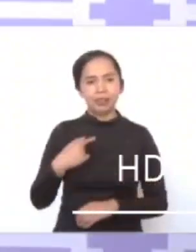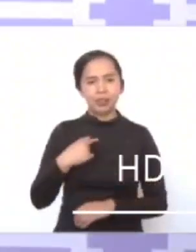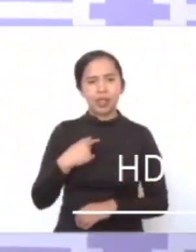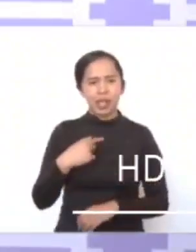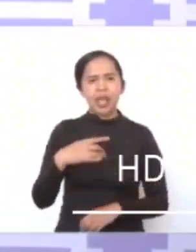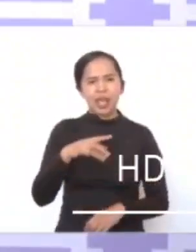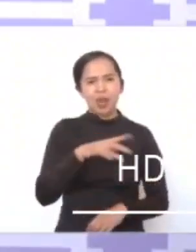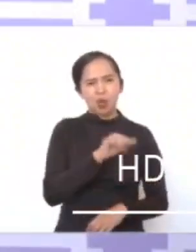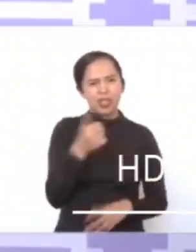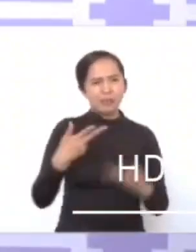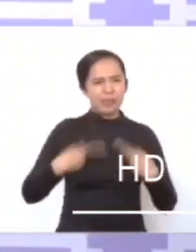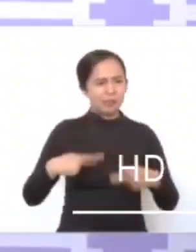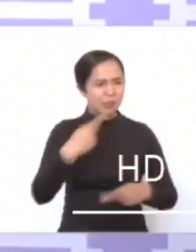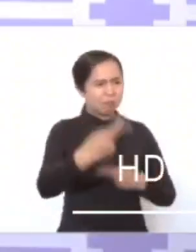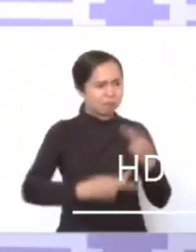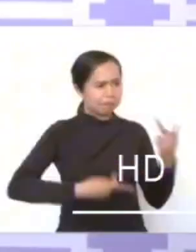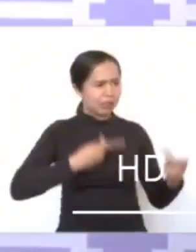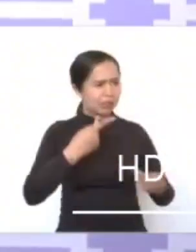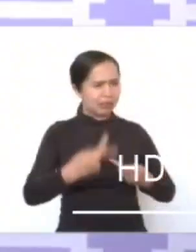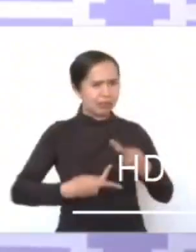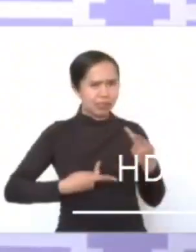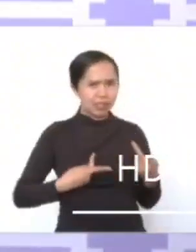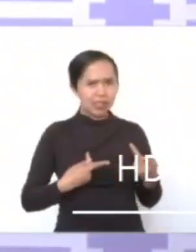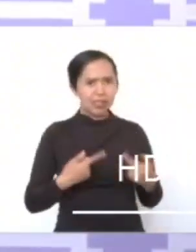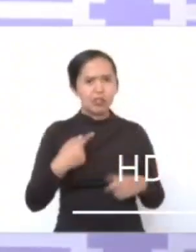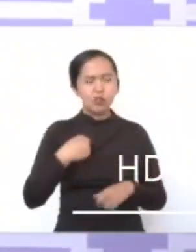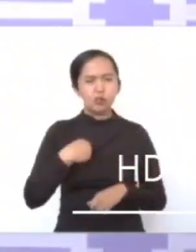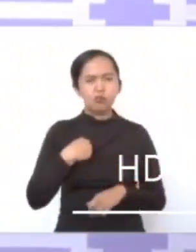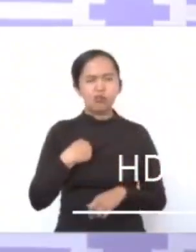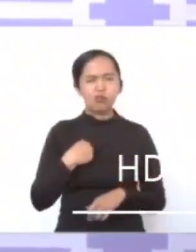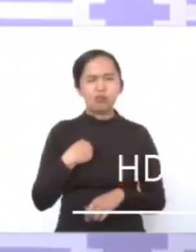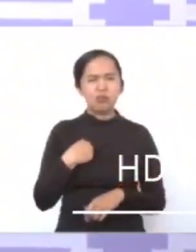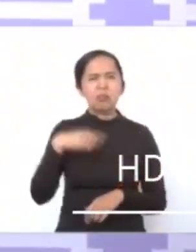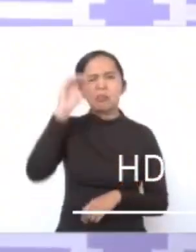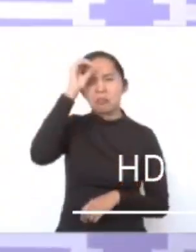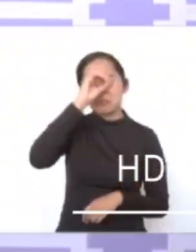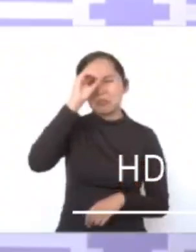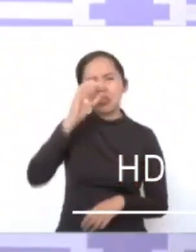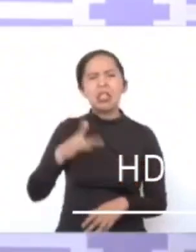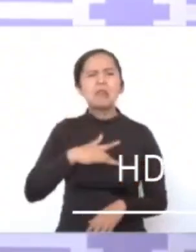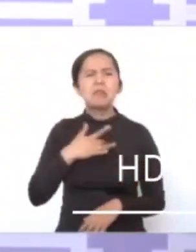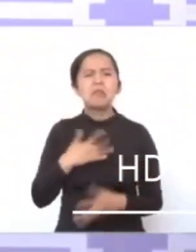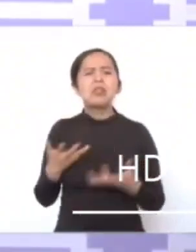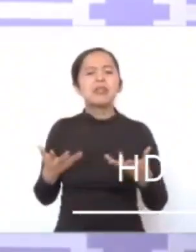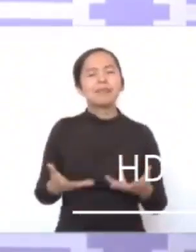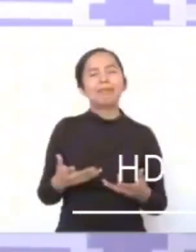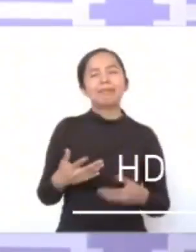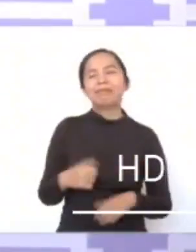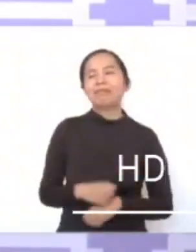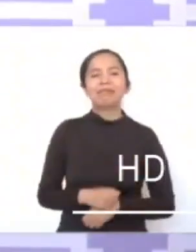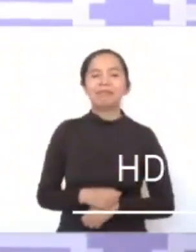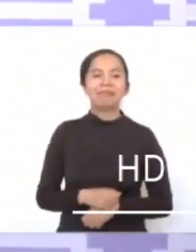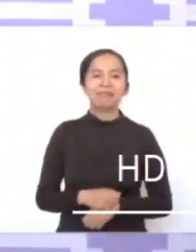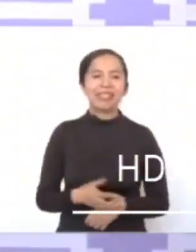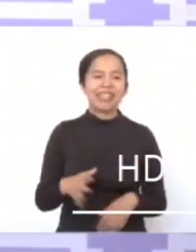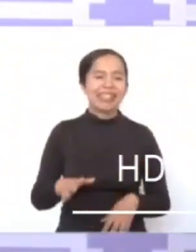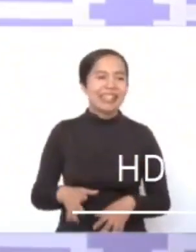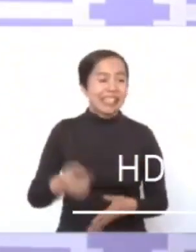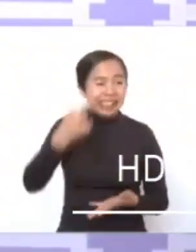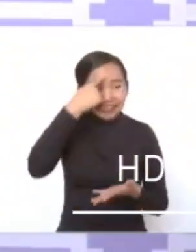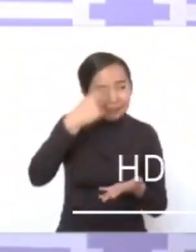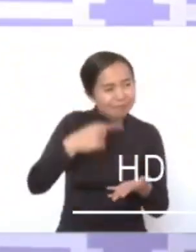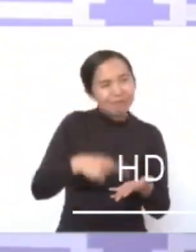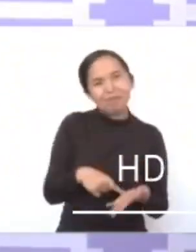preguntan qué opina de esa nota, digo, es muy difícil creerles, porque